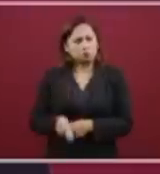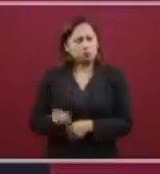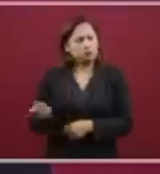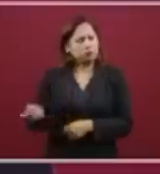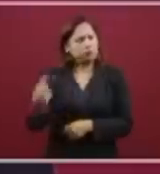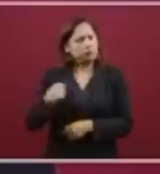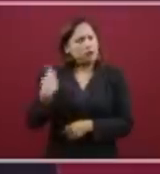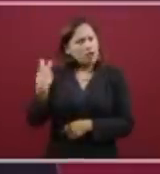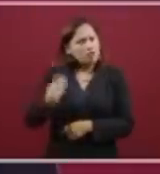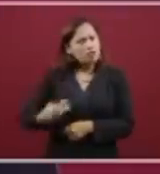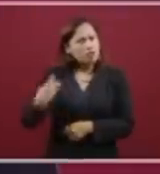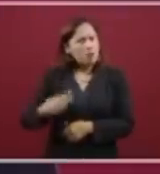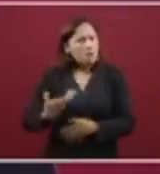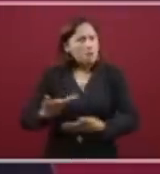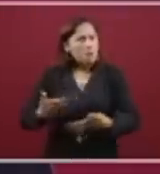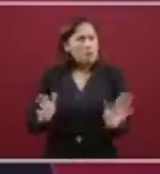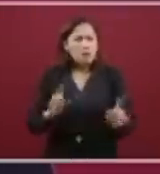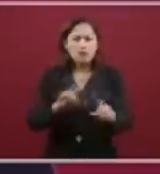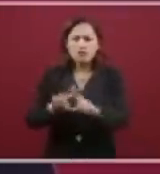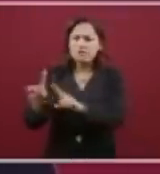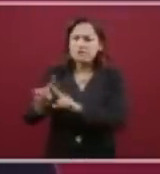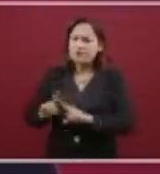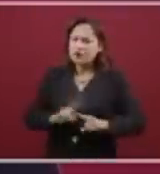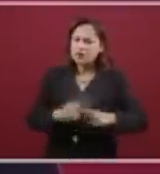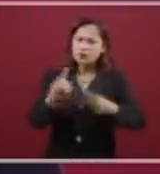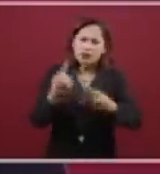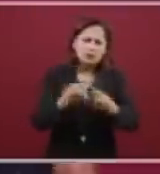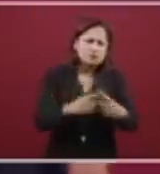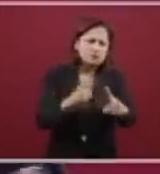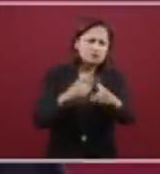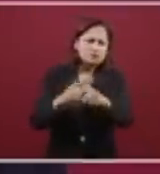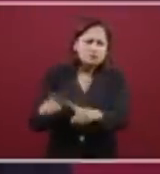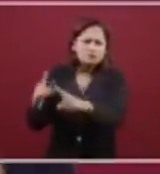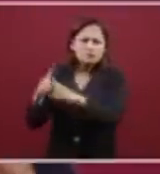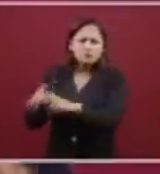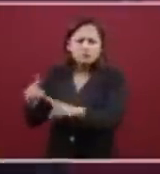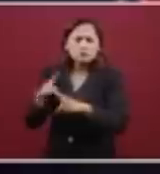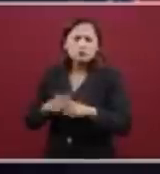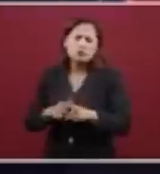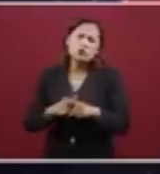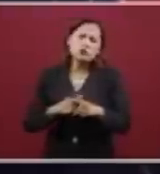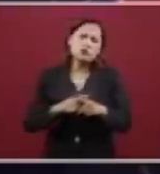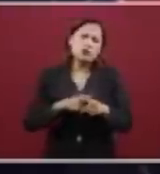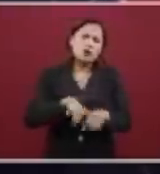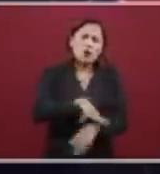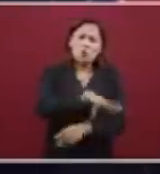diversidad de la pluralidad y repito